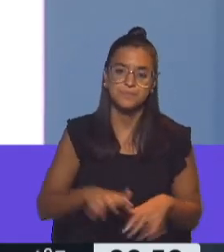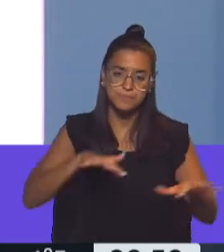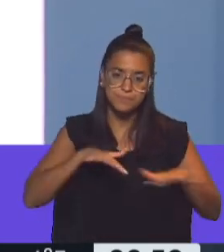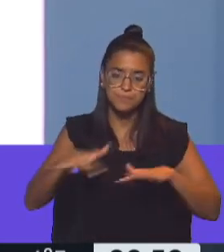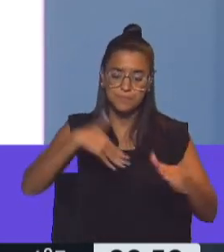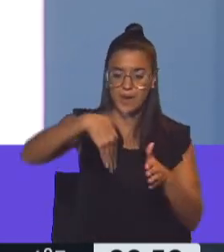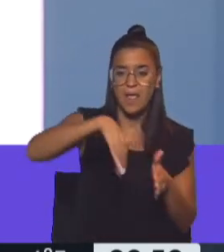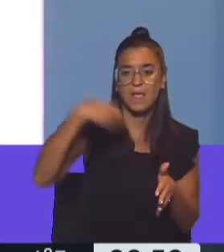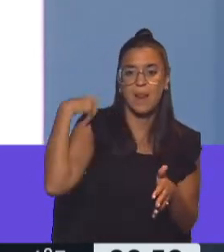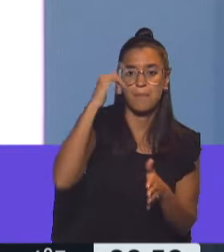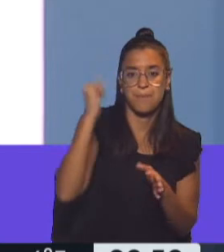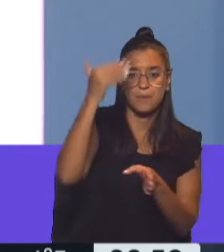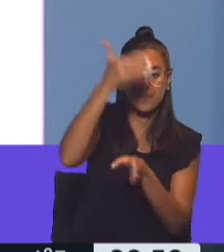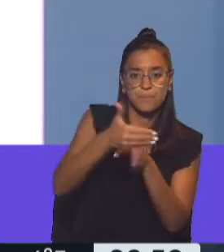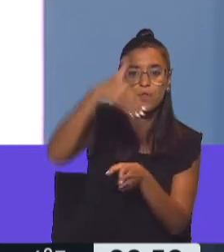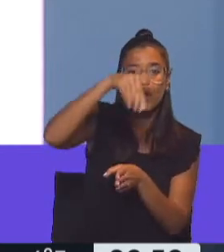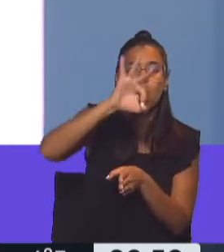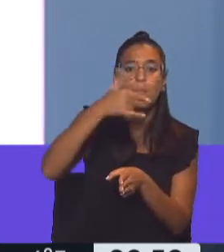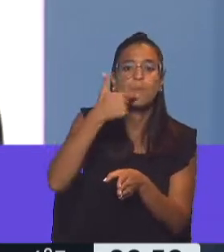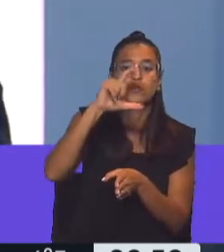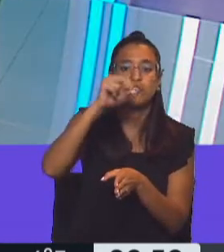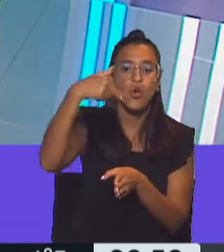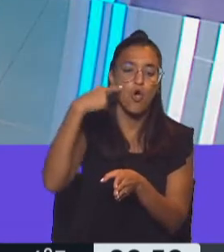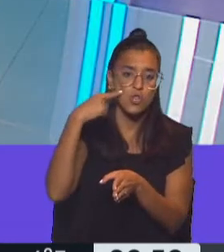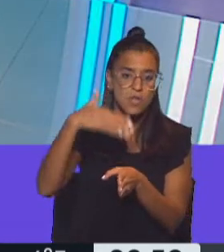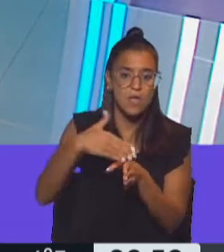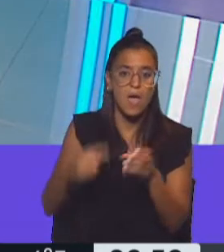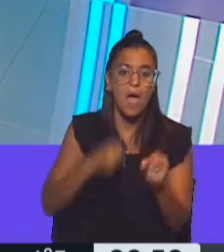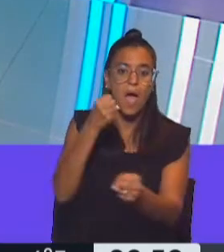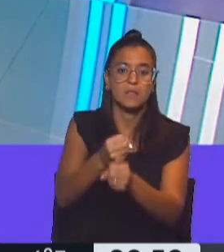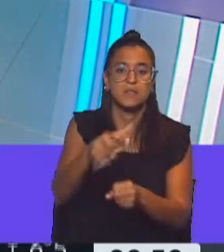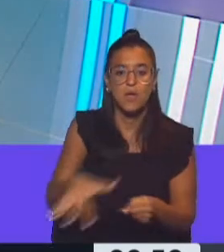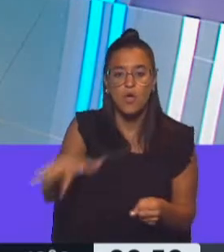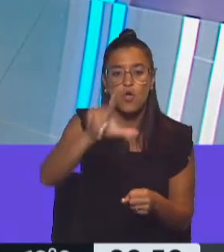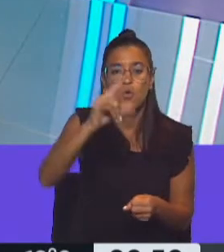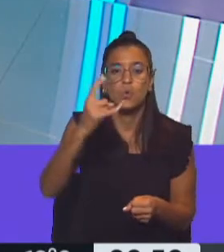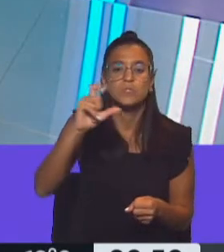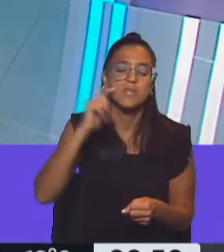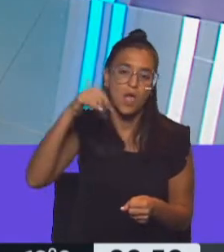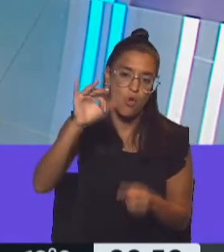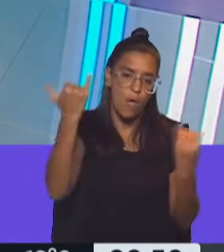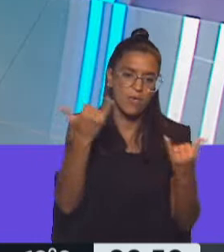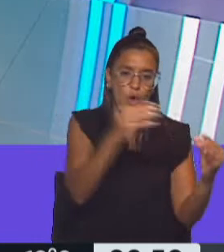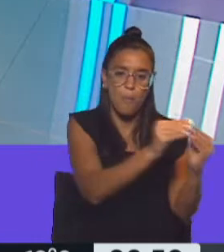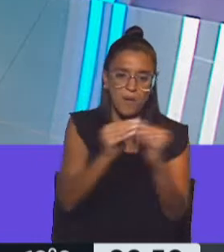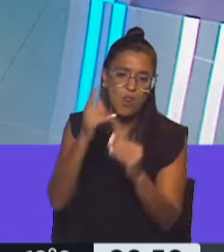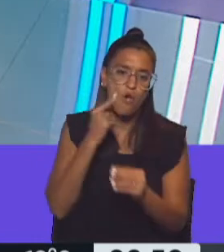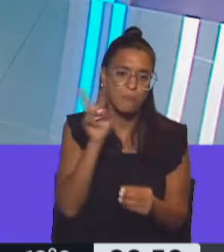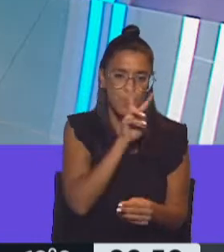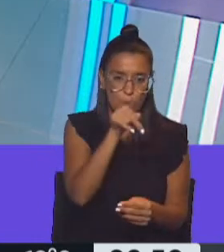cruce de general paz y mosconi hasta el espacio y luciano aire de diferentes compañeros compañeras